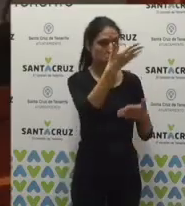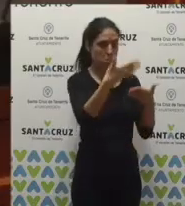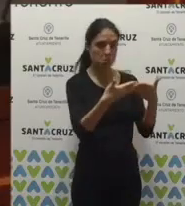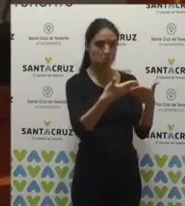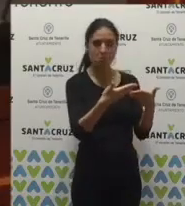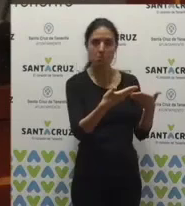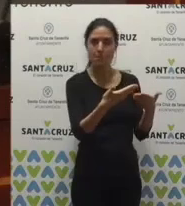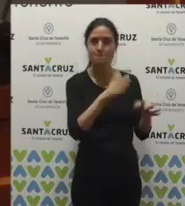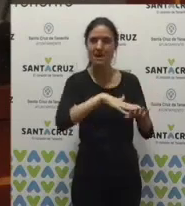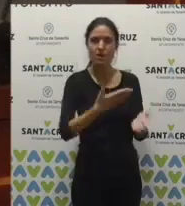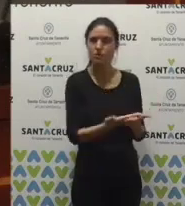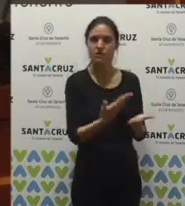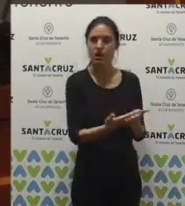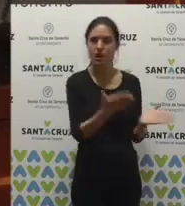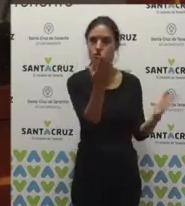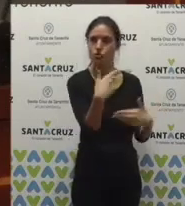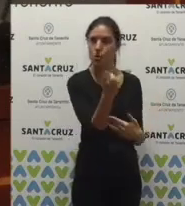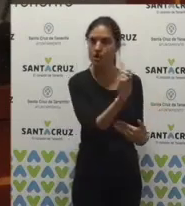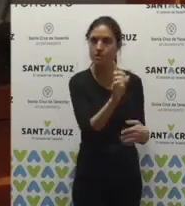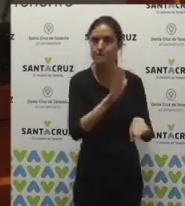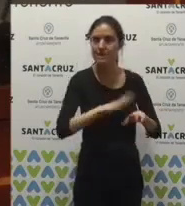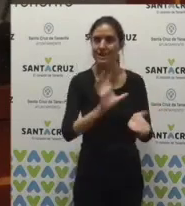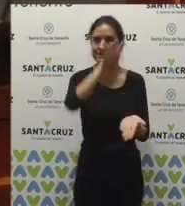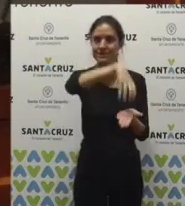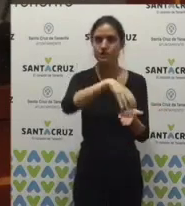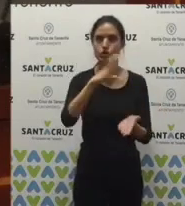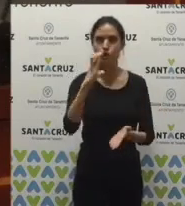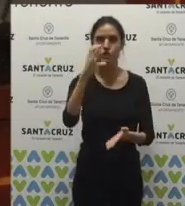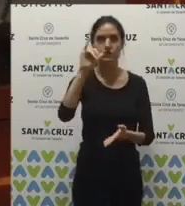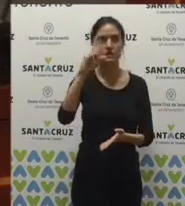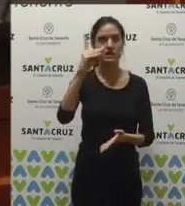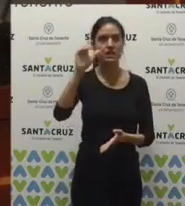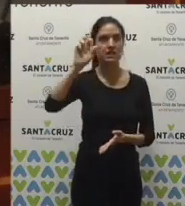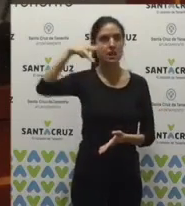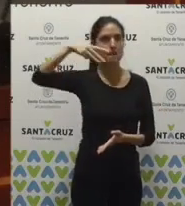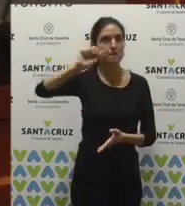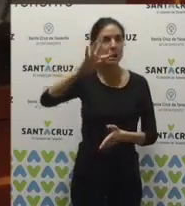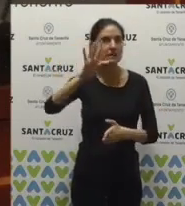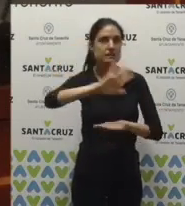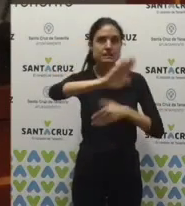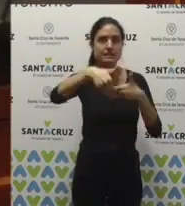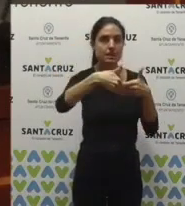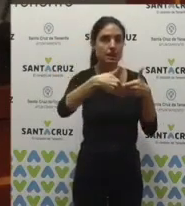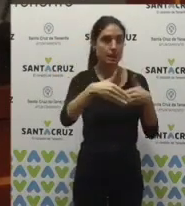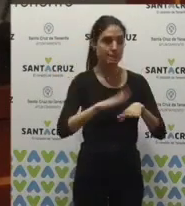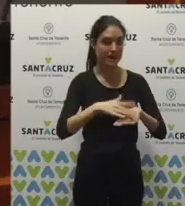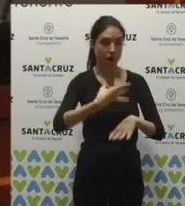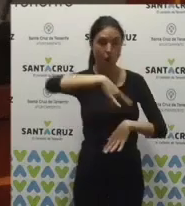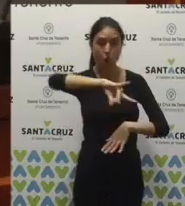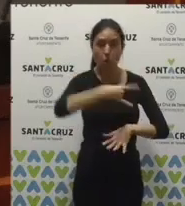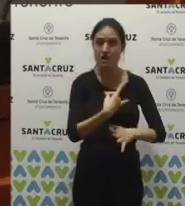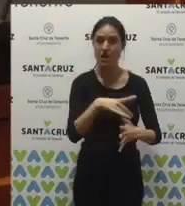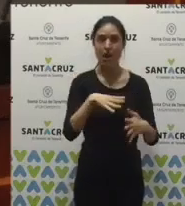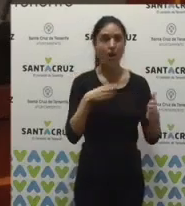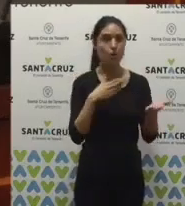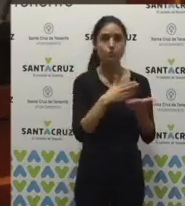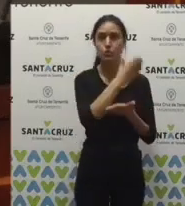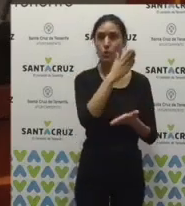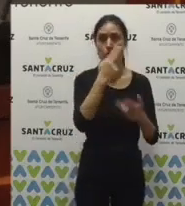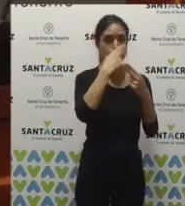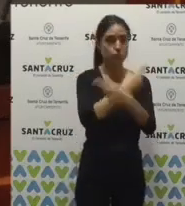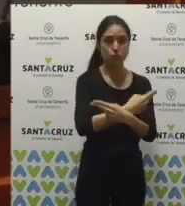para que se cierre el cidemat para que no tengamos la única posibilidad público en una instalación pública